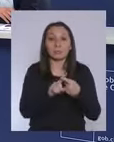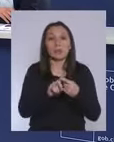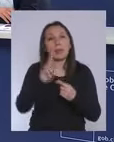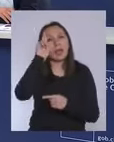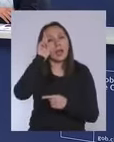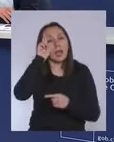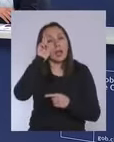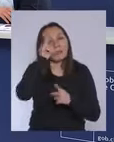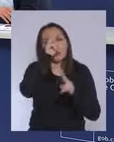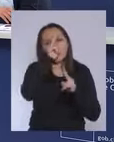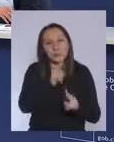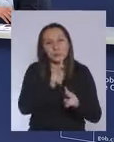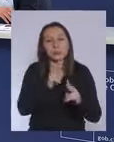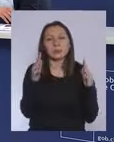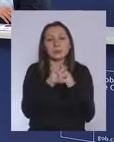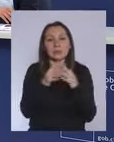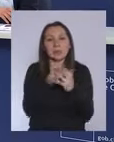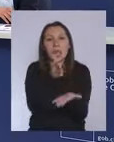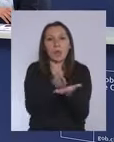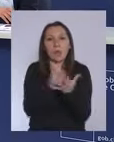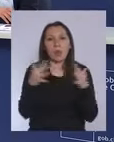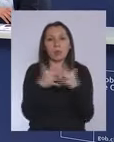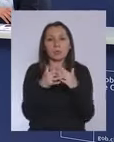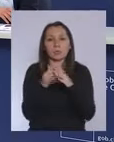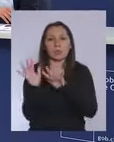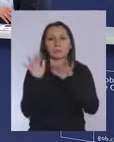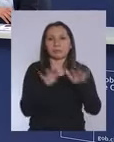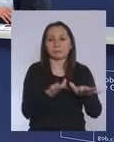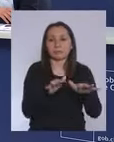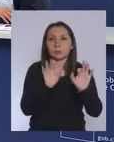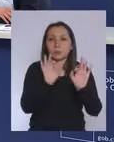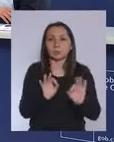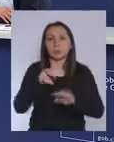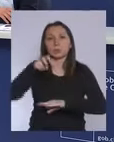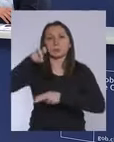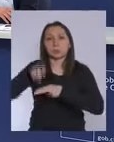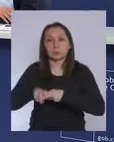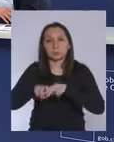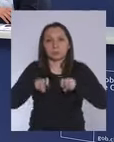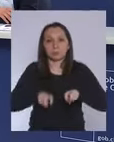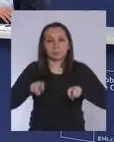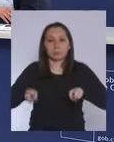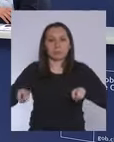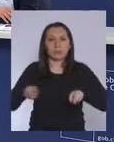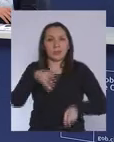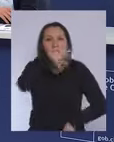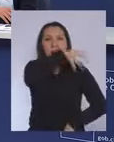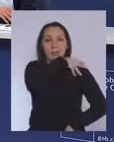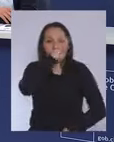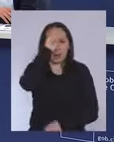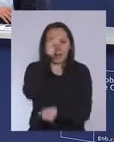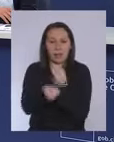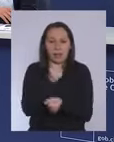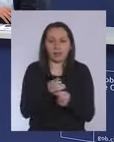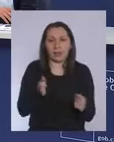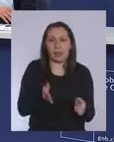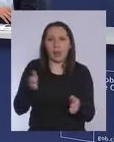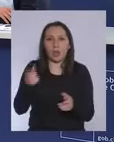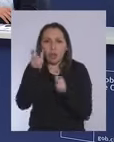de las glorias del ejército en escuela militar y bueno estuvo ahí sentado entre el general de carabineros y el